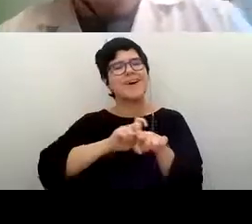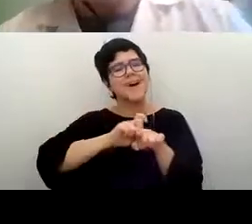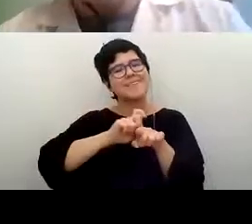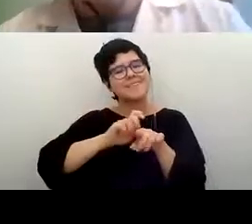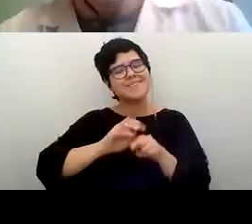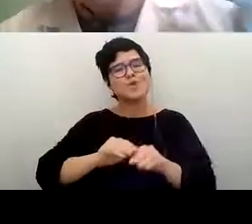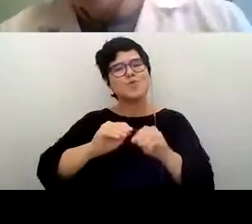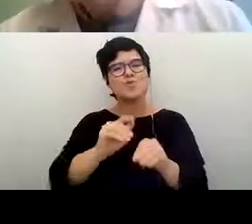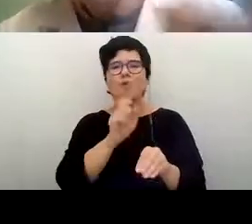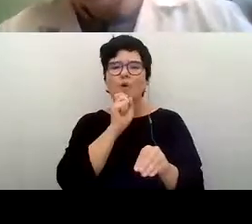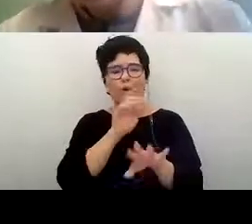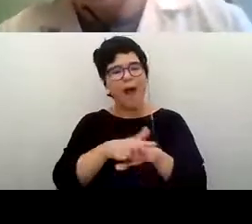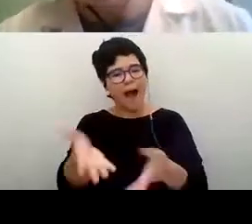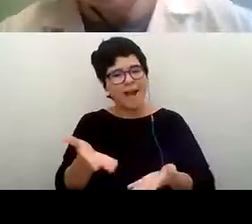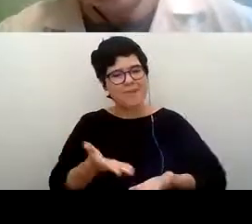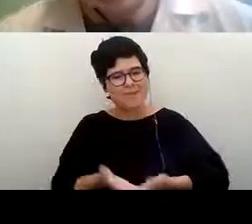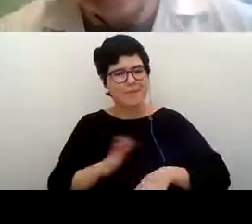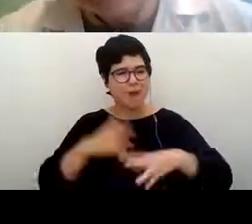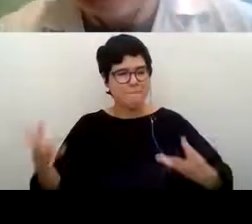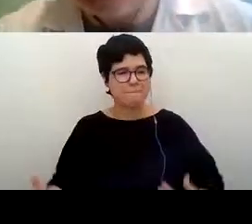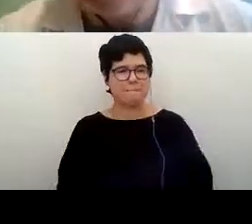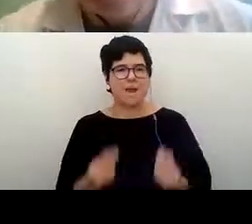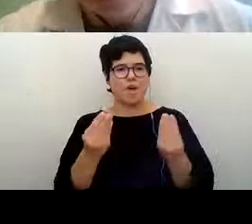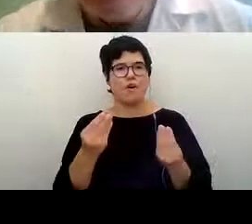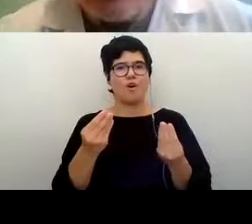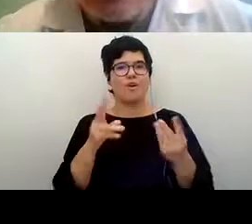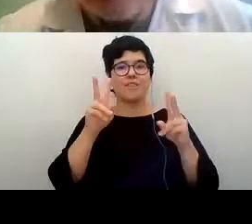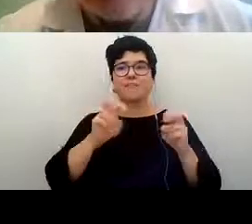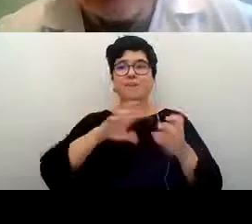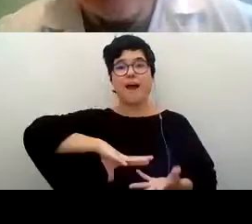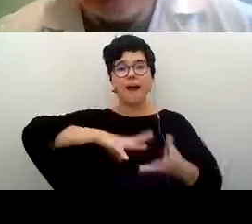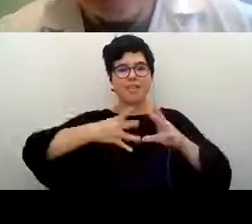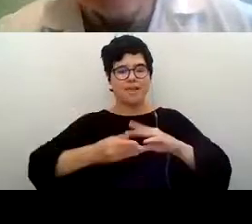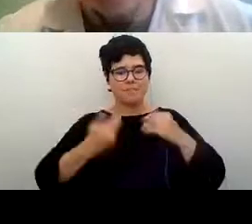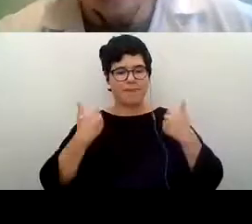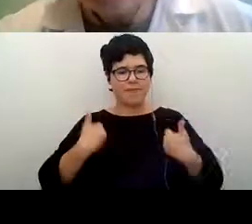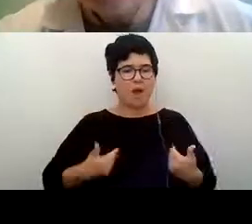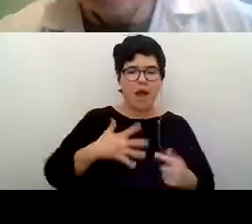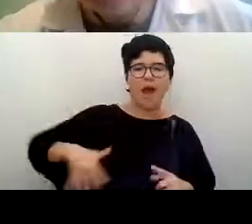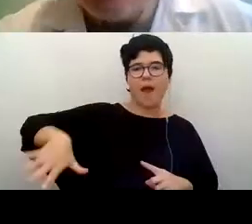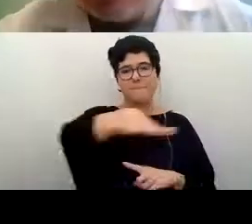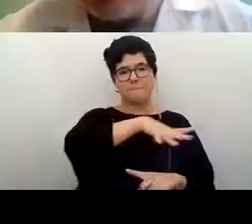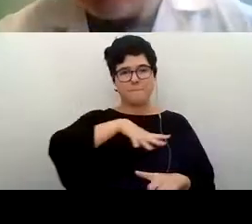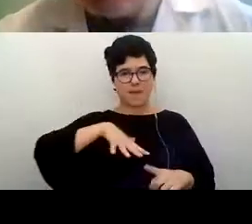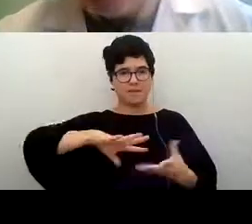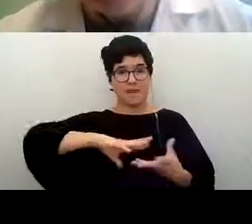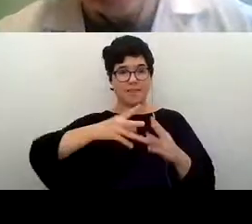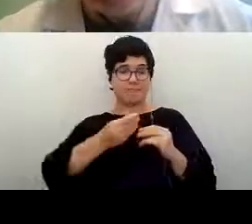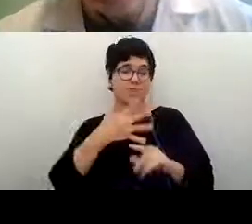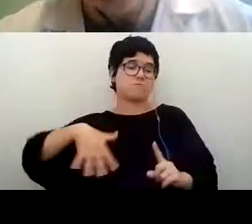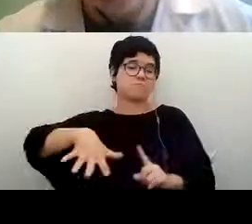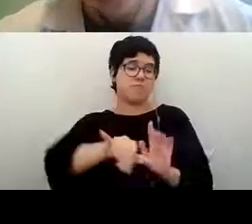inductor o como mejorador de nuestra capacidad de adaptación al medio ambiente, por lo tanto, o al entorno que